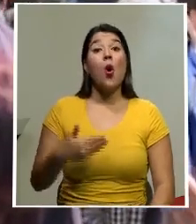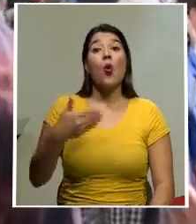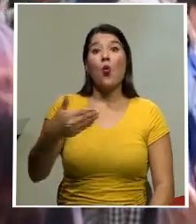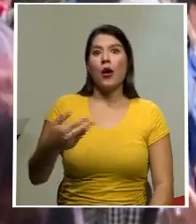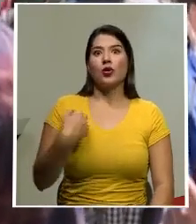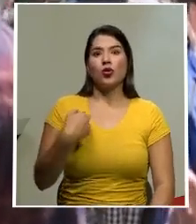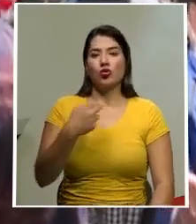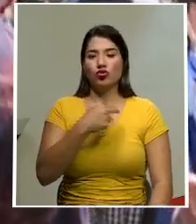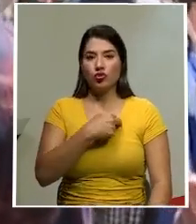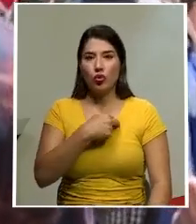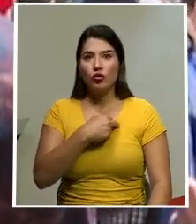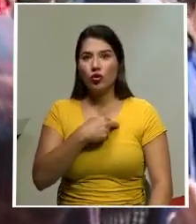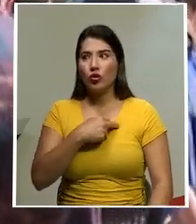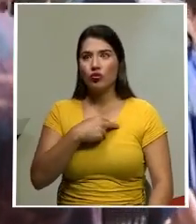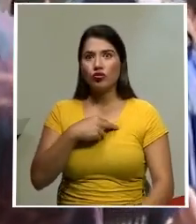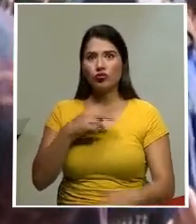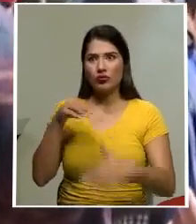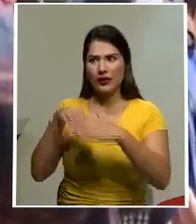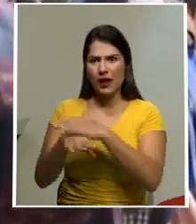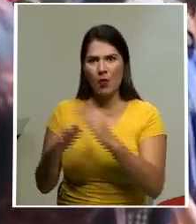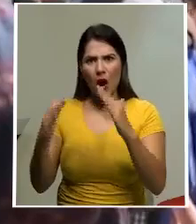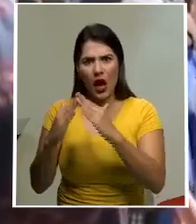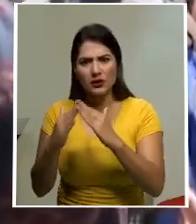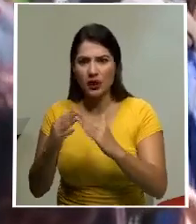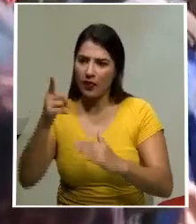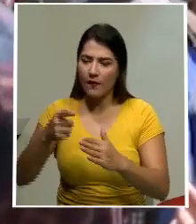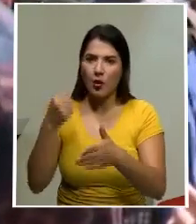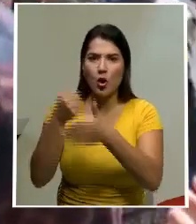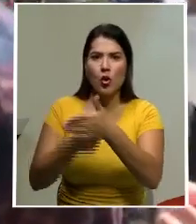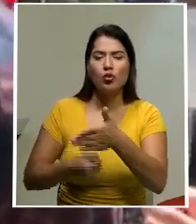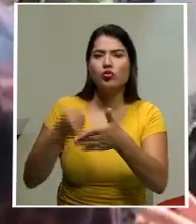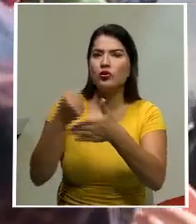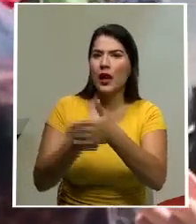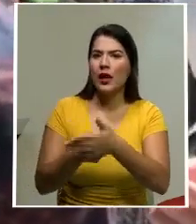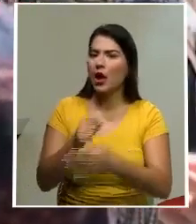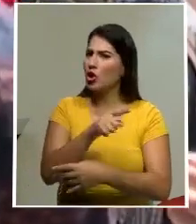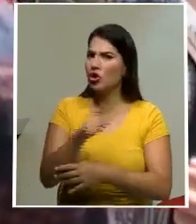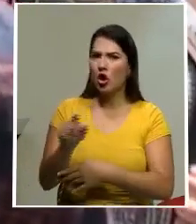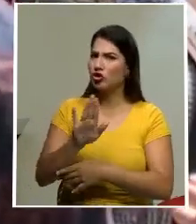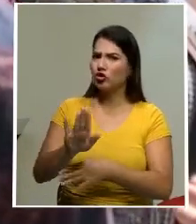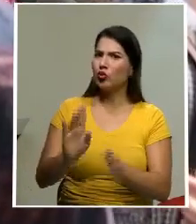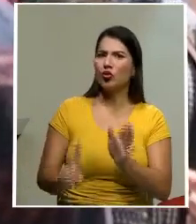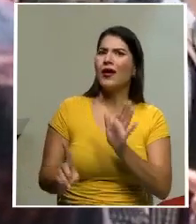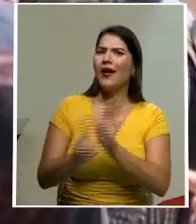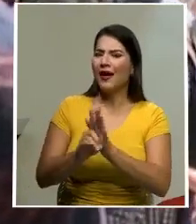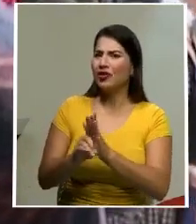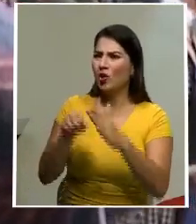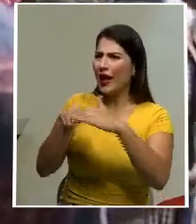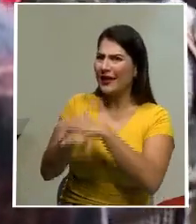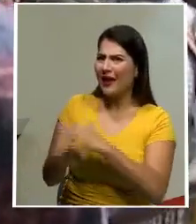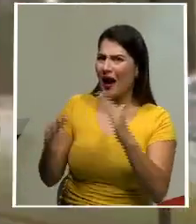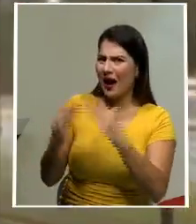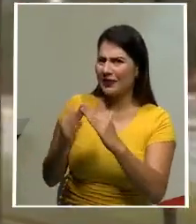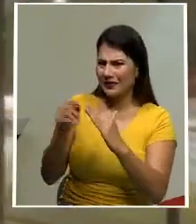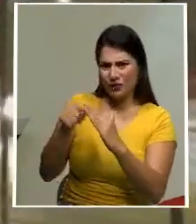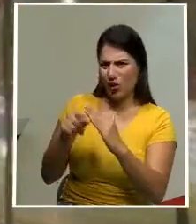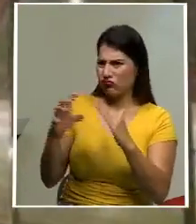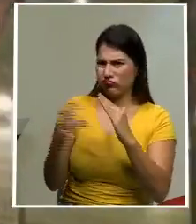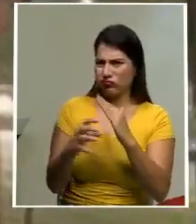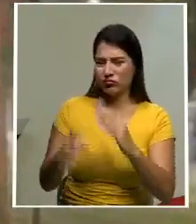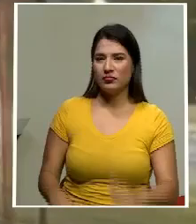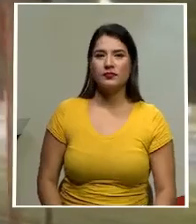viene para coger tu casa, tienes que luchar porque no es su derecho que coger una casa que no es suya.